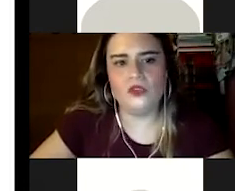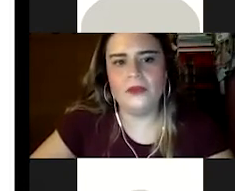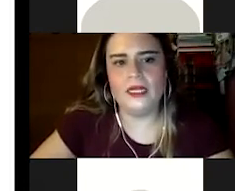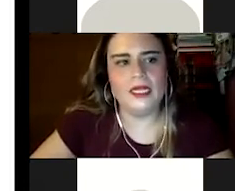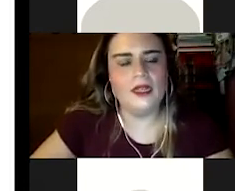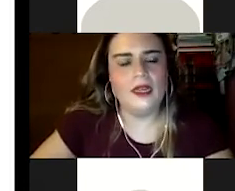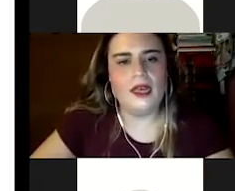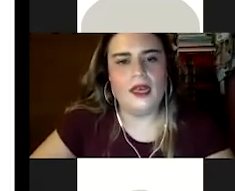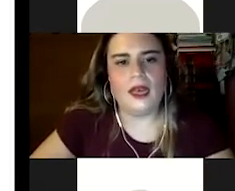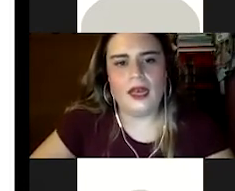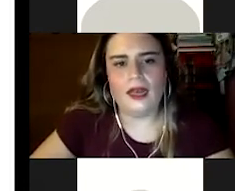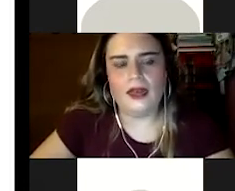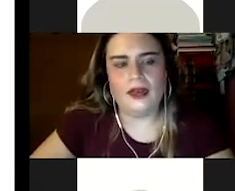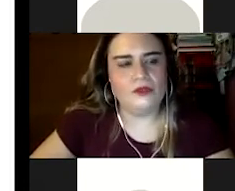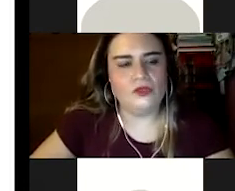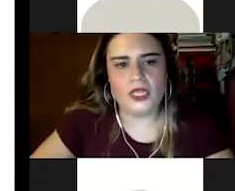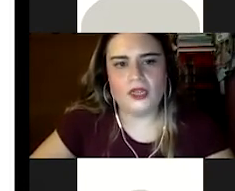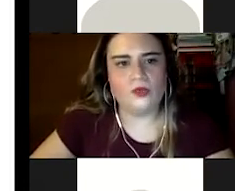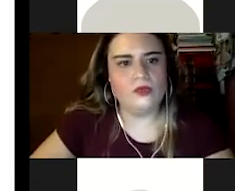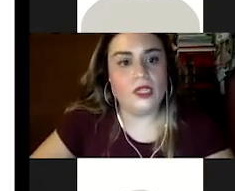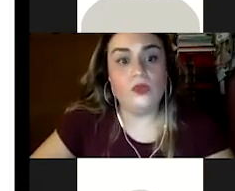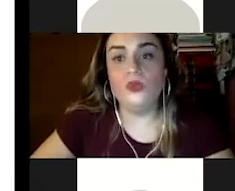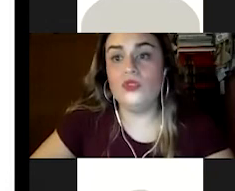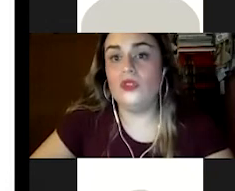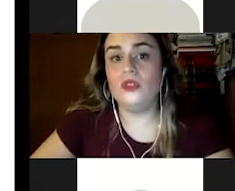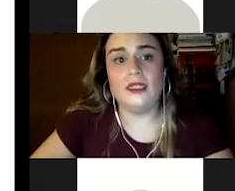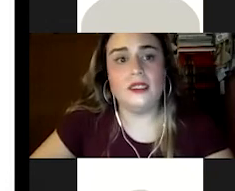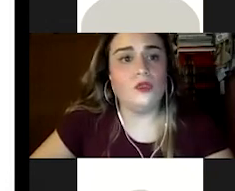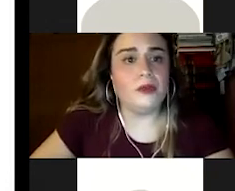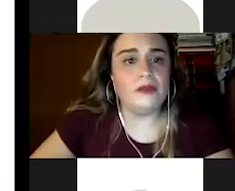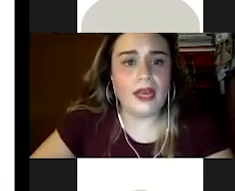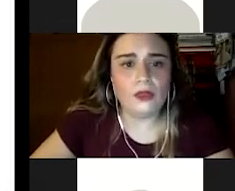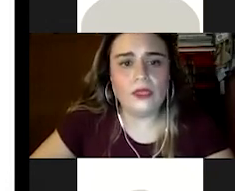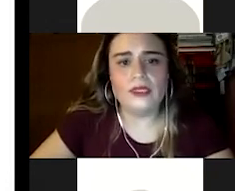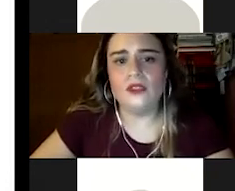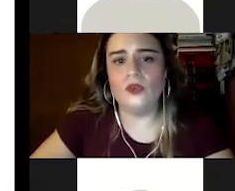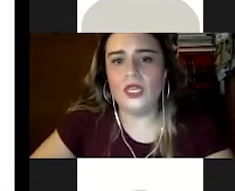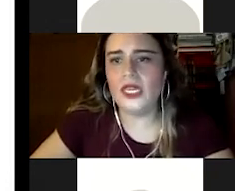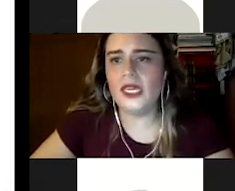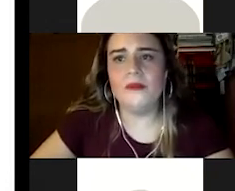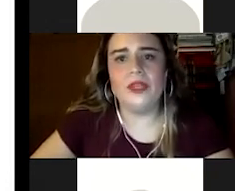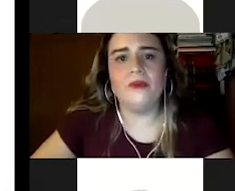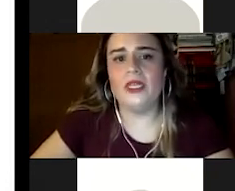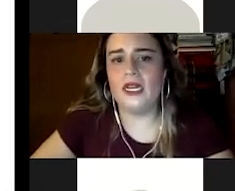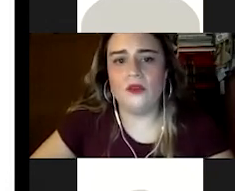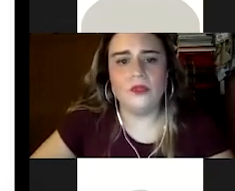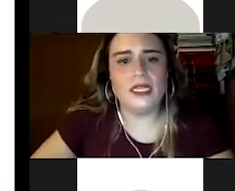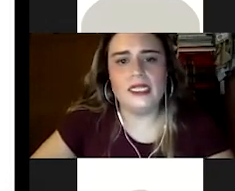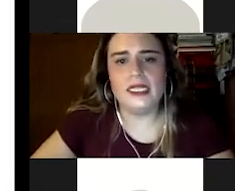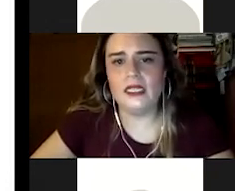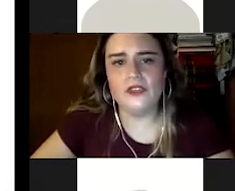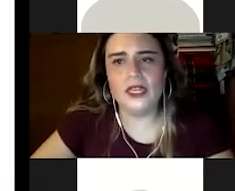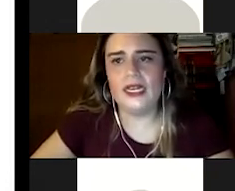podemos obtener, no sé, algún recurso del sector privado. En tecnología puede apoyar la